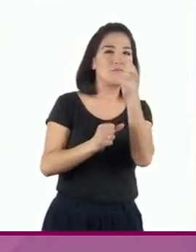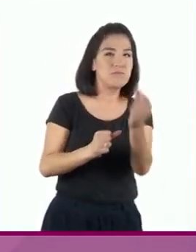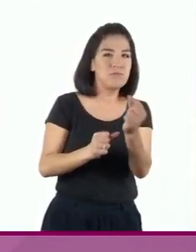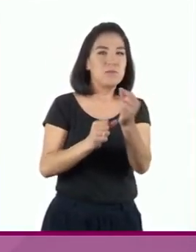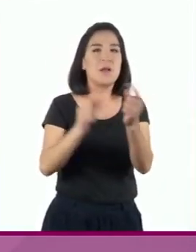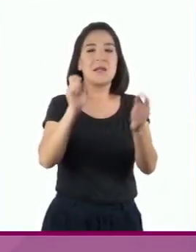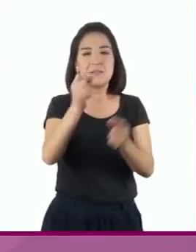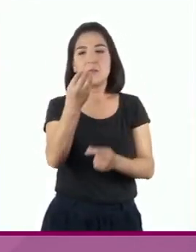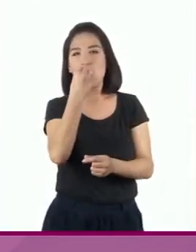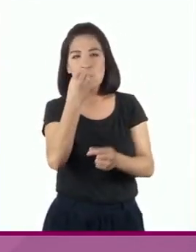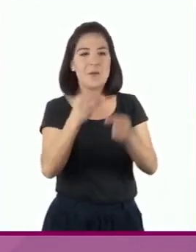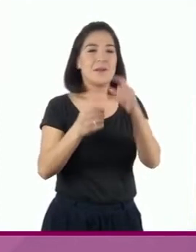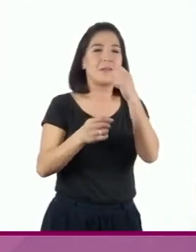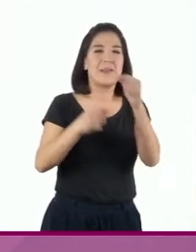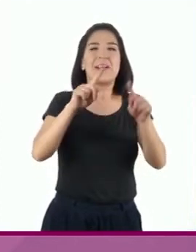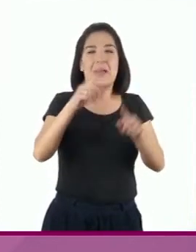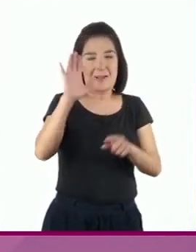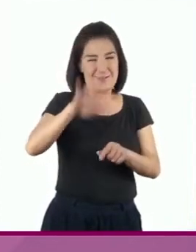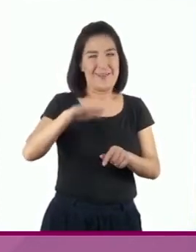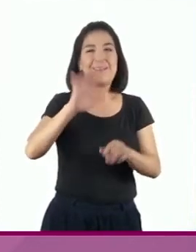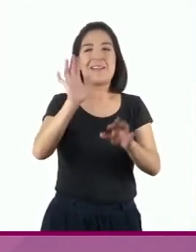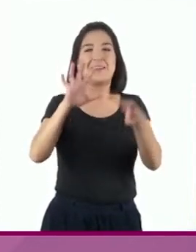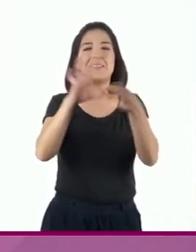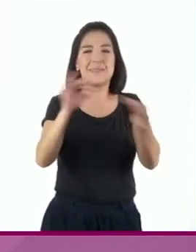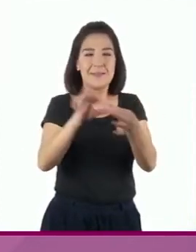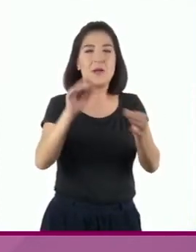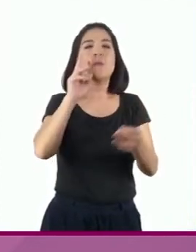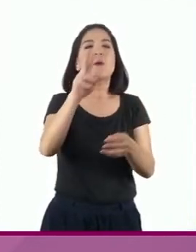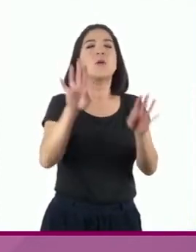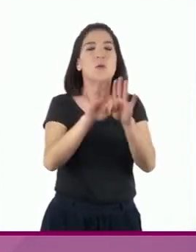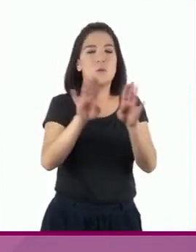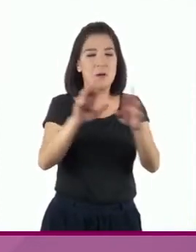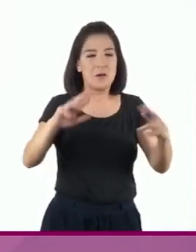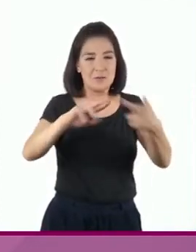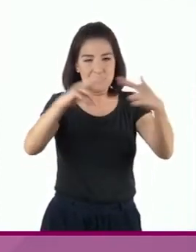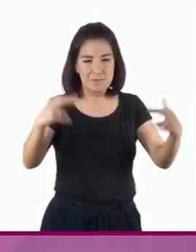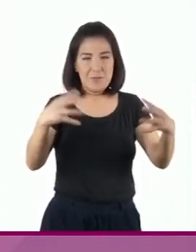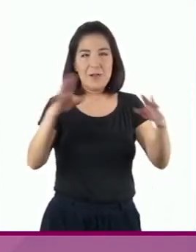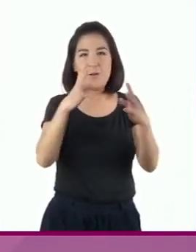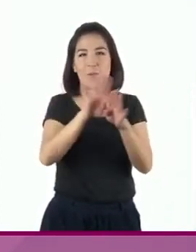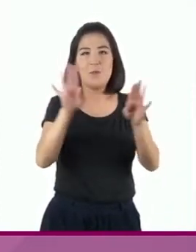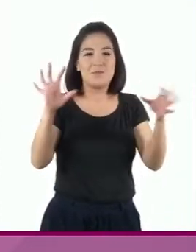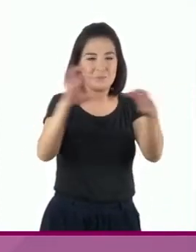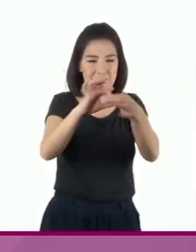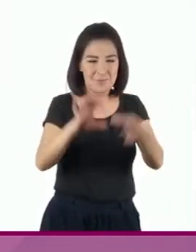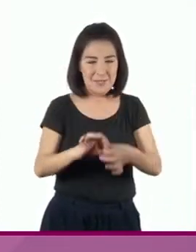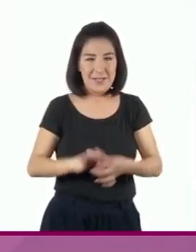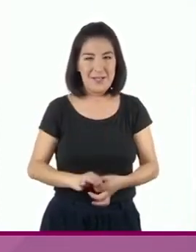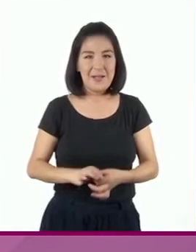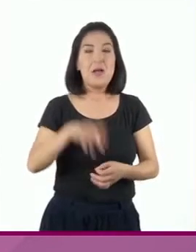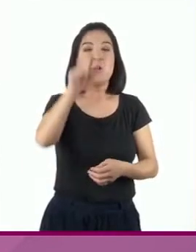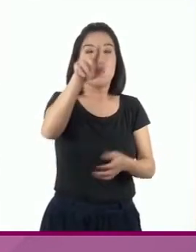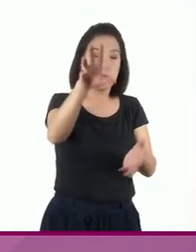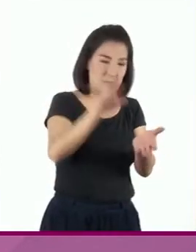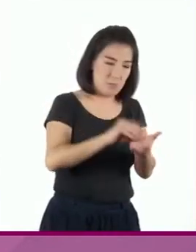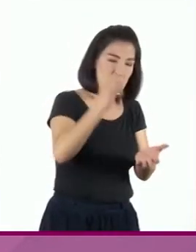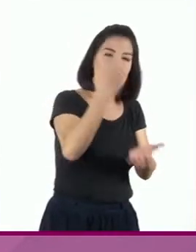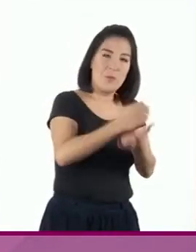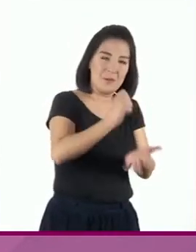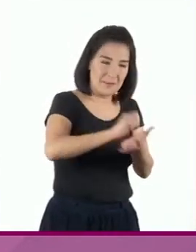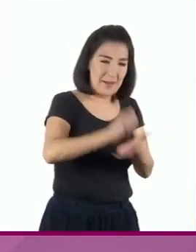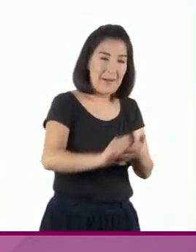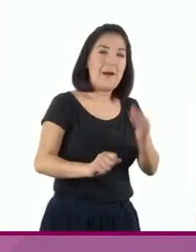Ahora analicemos con atención la siguiente imagen e intentemos relacionar correctamente. Observen los dibujos